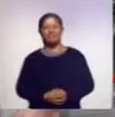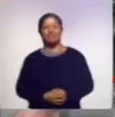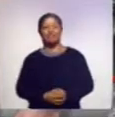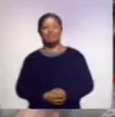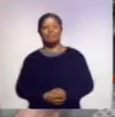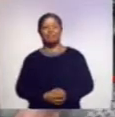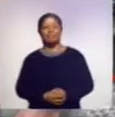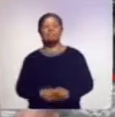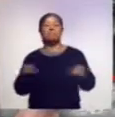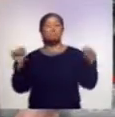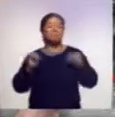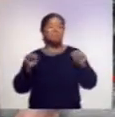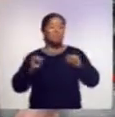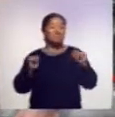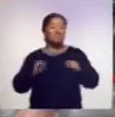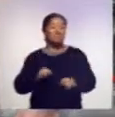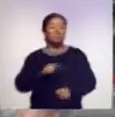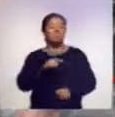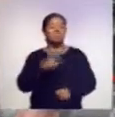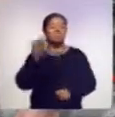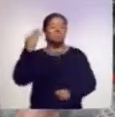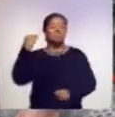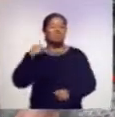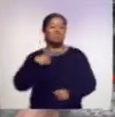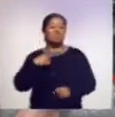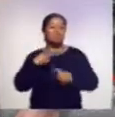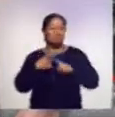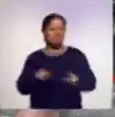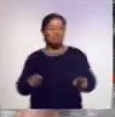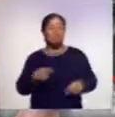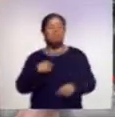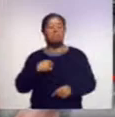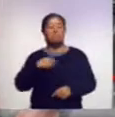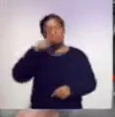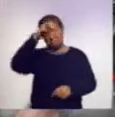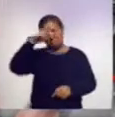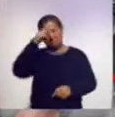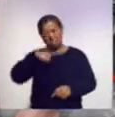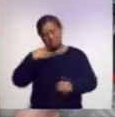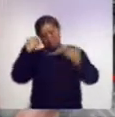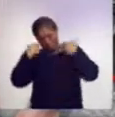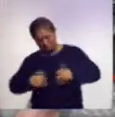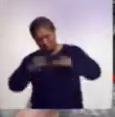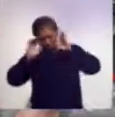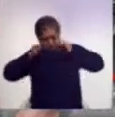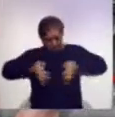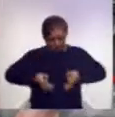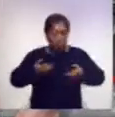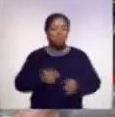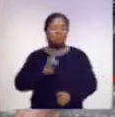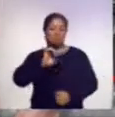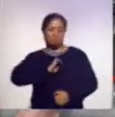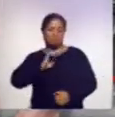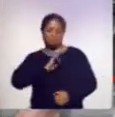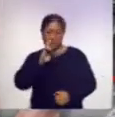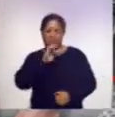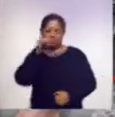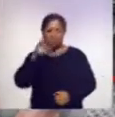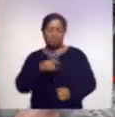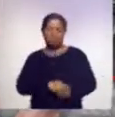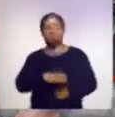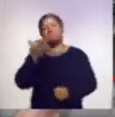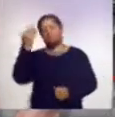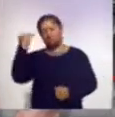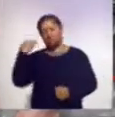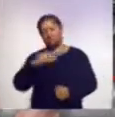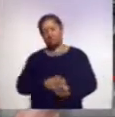Fue una carrera muy diferente a la que había hecho antes. Yo creo que cometí muchos errores. Entrenamos mucho mejor que en muchas